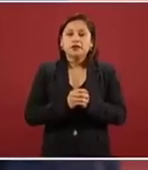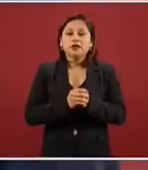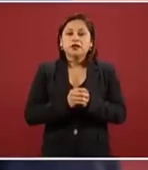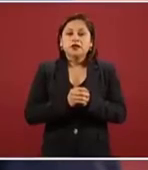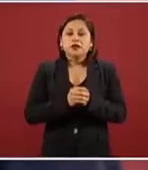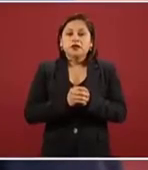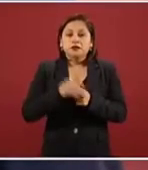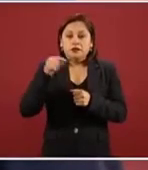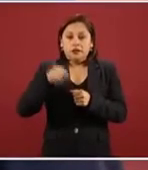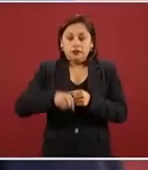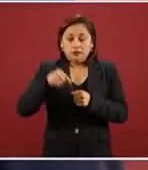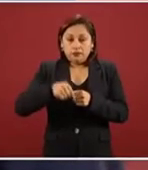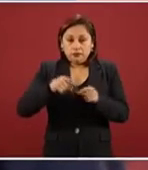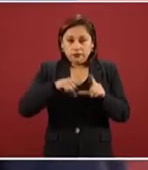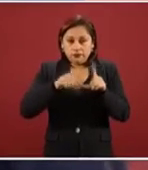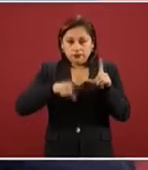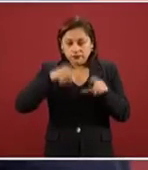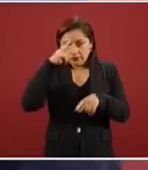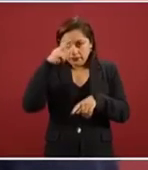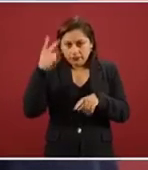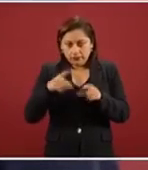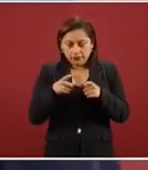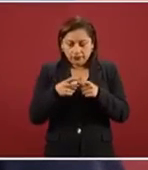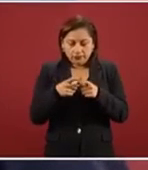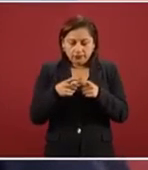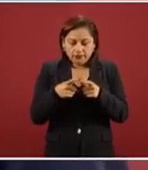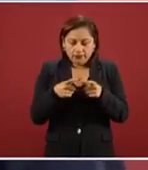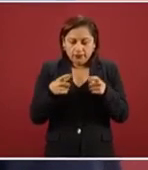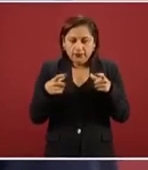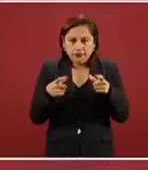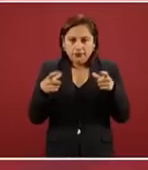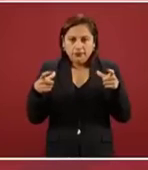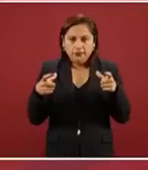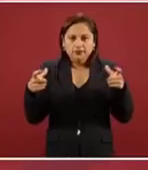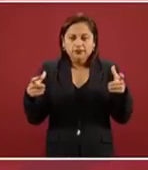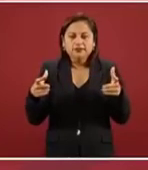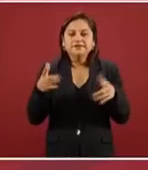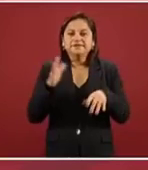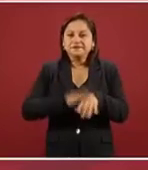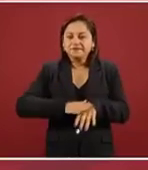crecimiento. Y si es un punto